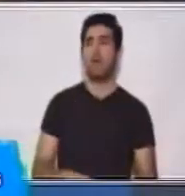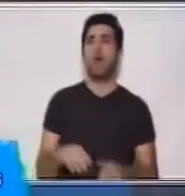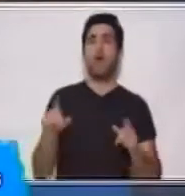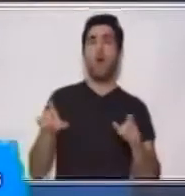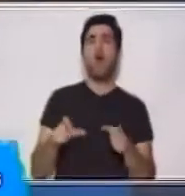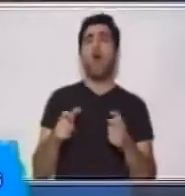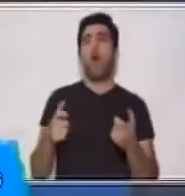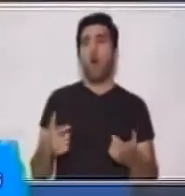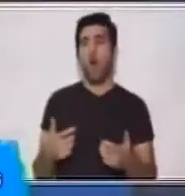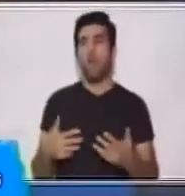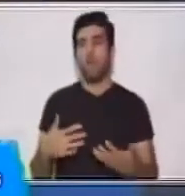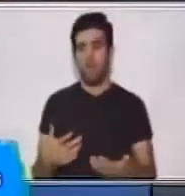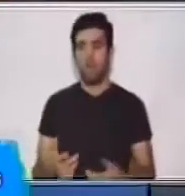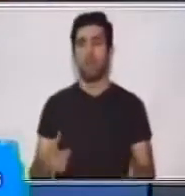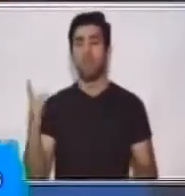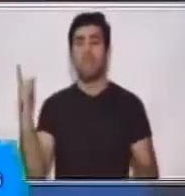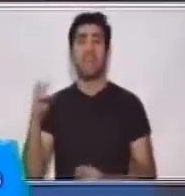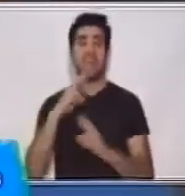a